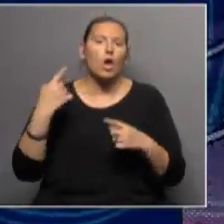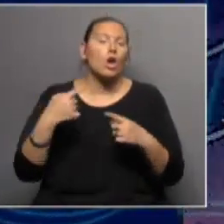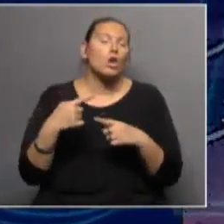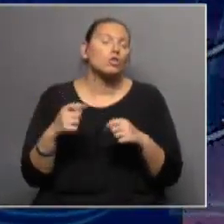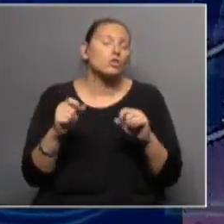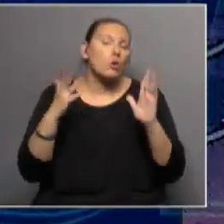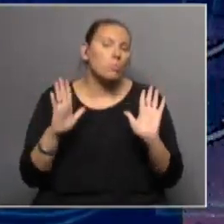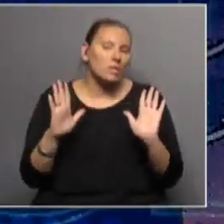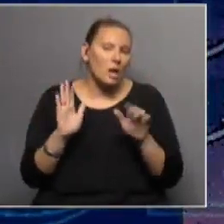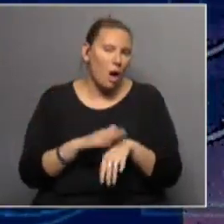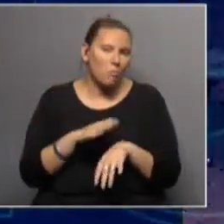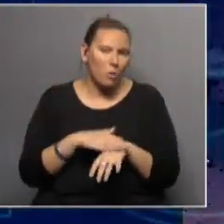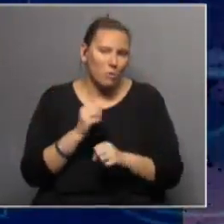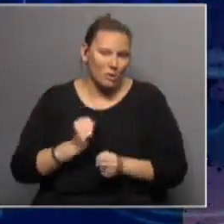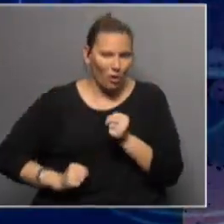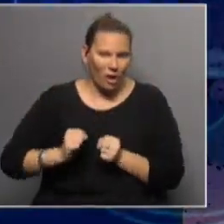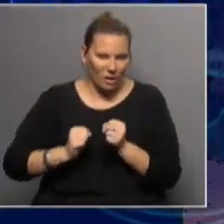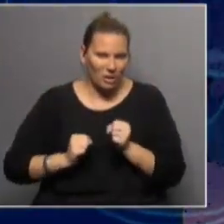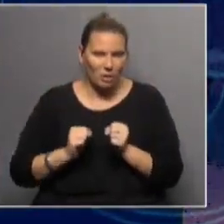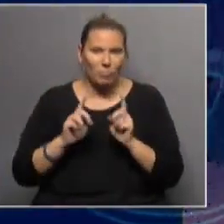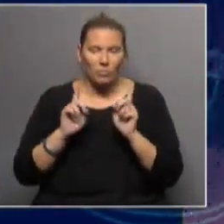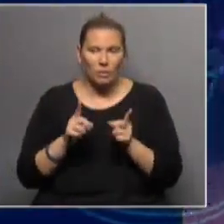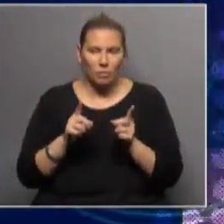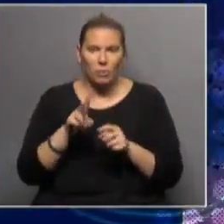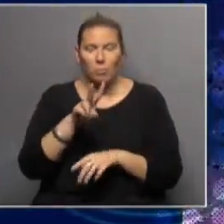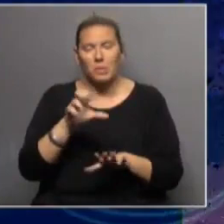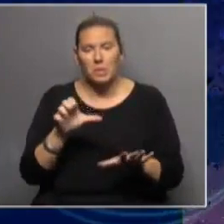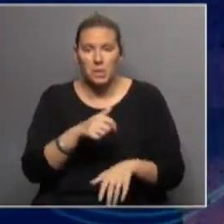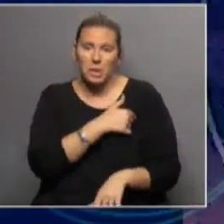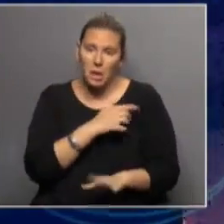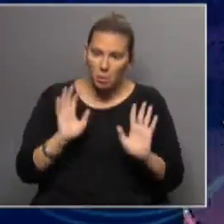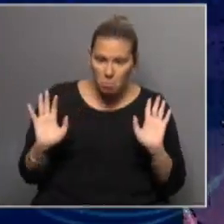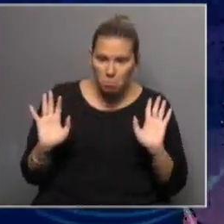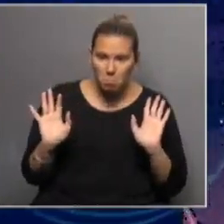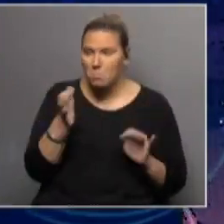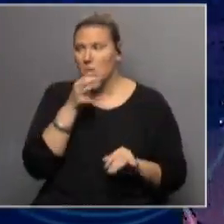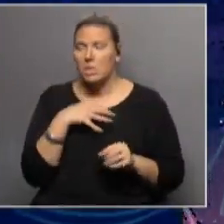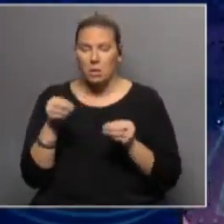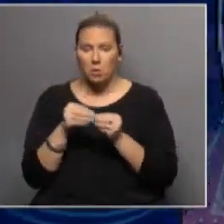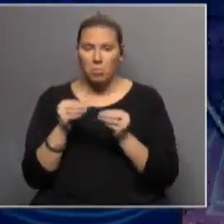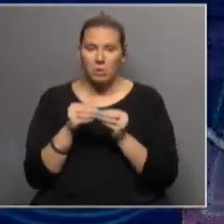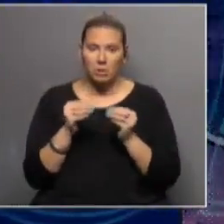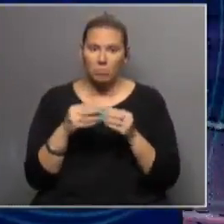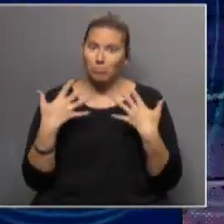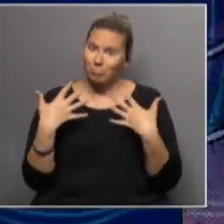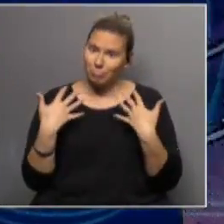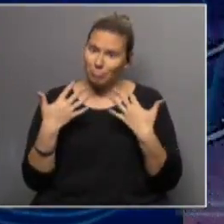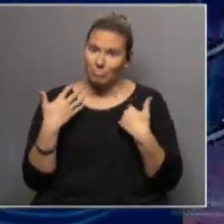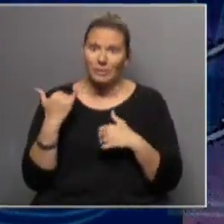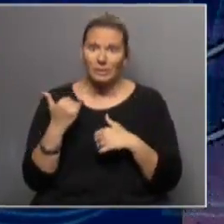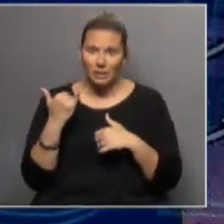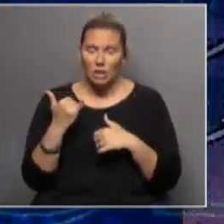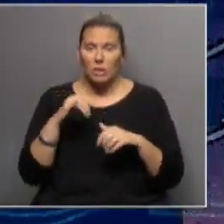durante el recorrido, ¿no? Aparte se hace, está pronosticado 26 grados, hoy me decía un compañero. Calor. Claro, se